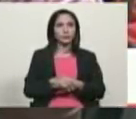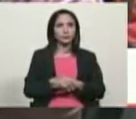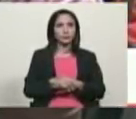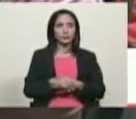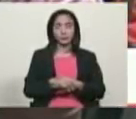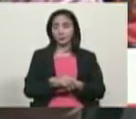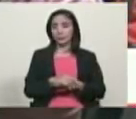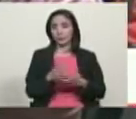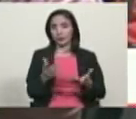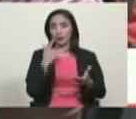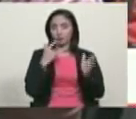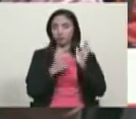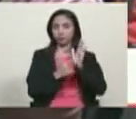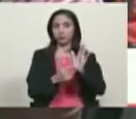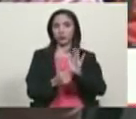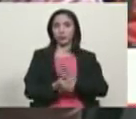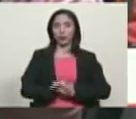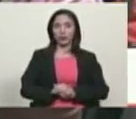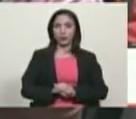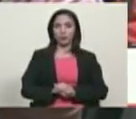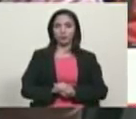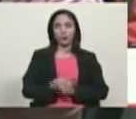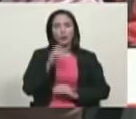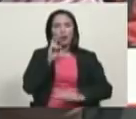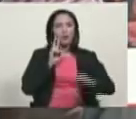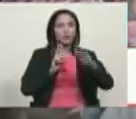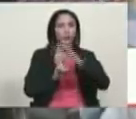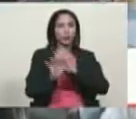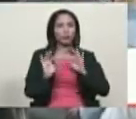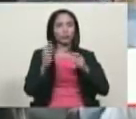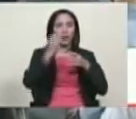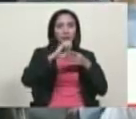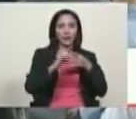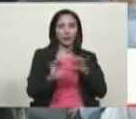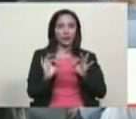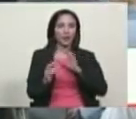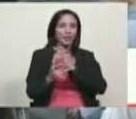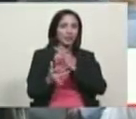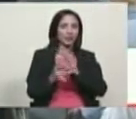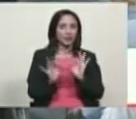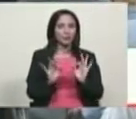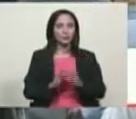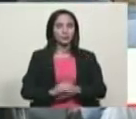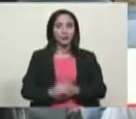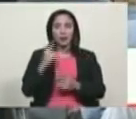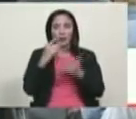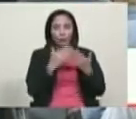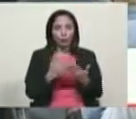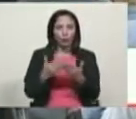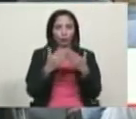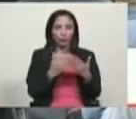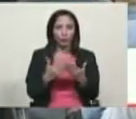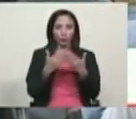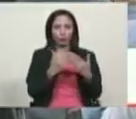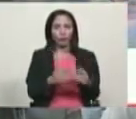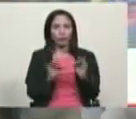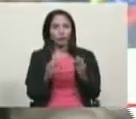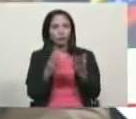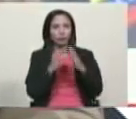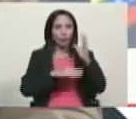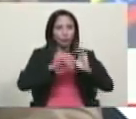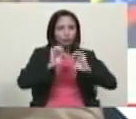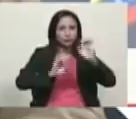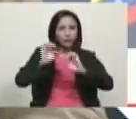Tenemos una doctrina, tenemos una visión estratégica, táctica, y hemos estudiado todos los escenarios